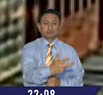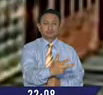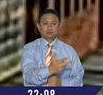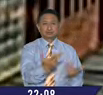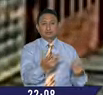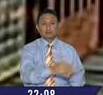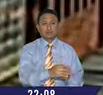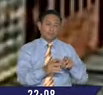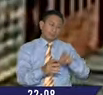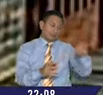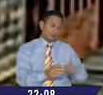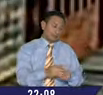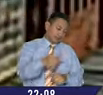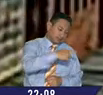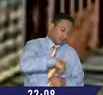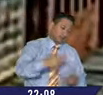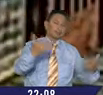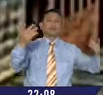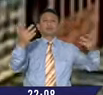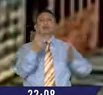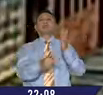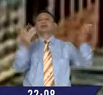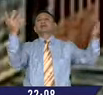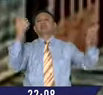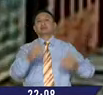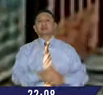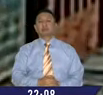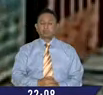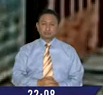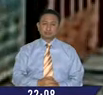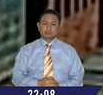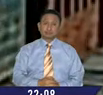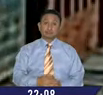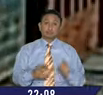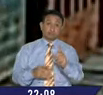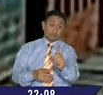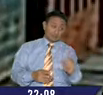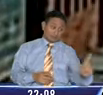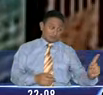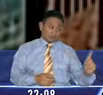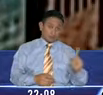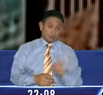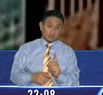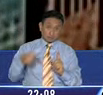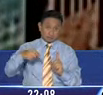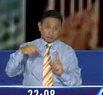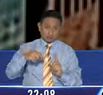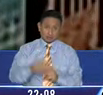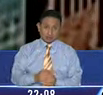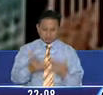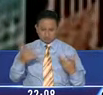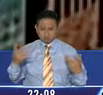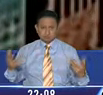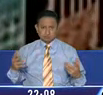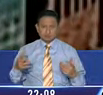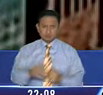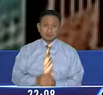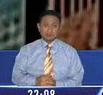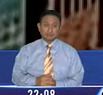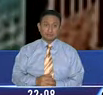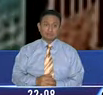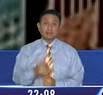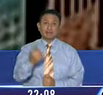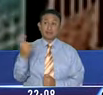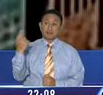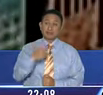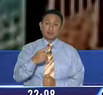reclamar por lo ocasionado. Una vez el asustado o indignado conductor abre la puerta del auto trasero como si